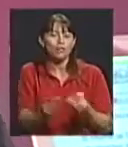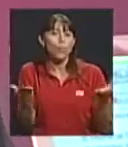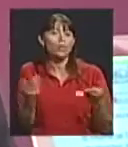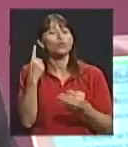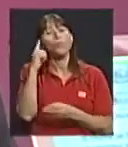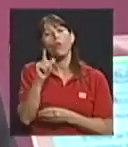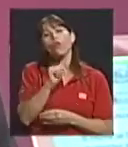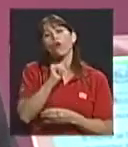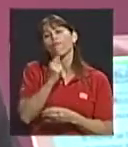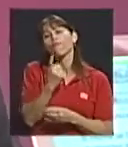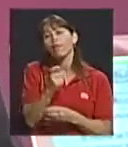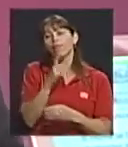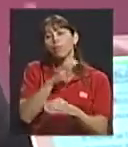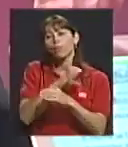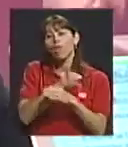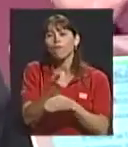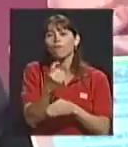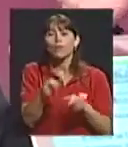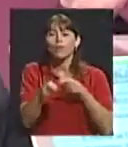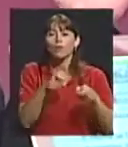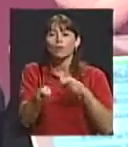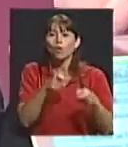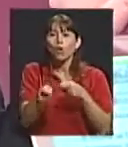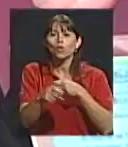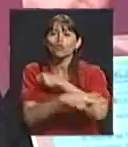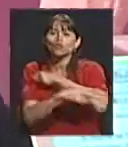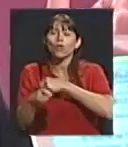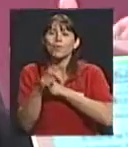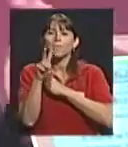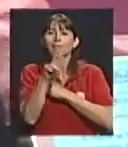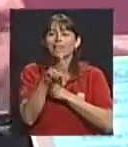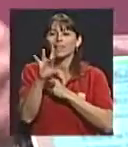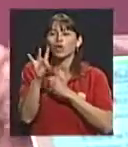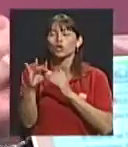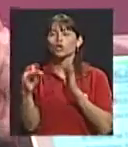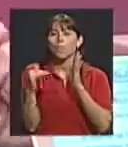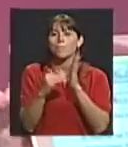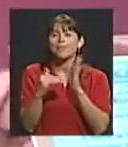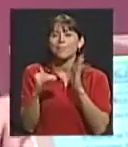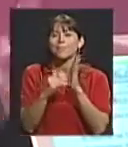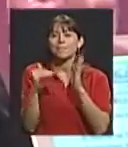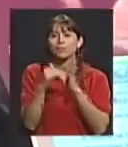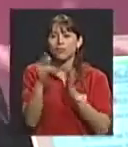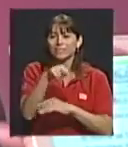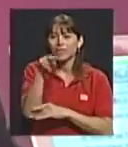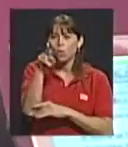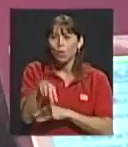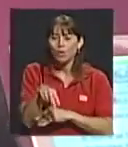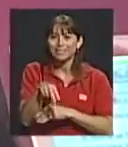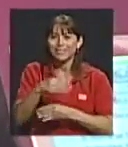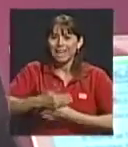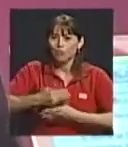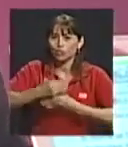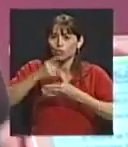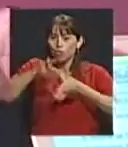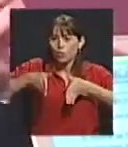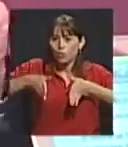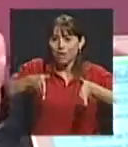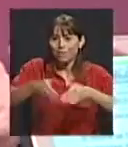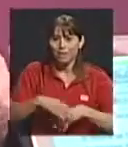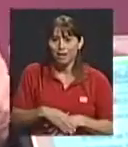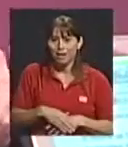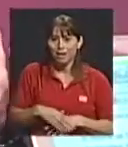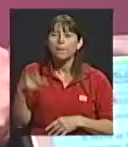imprudencia y falta de corones se roben 28,000 colones 28000 millones de colones en la construcción de una carretera